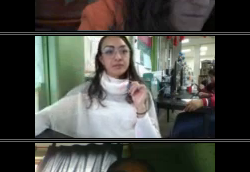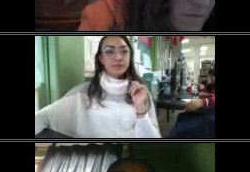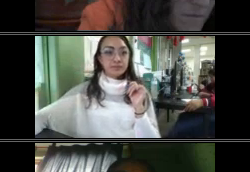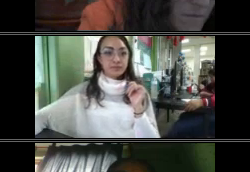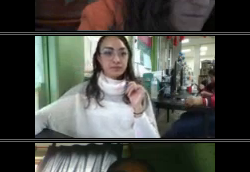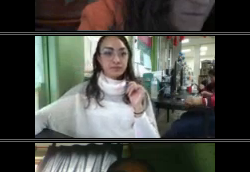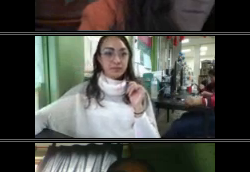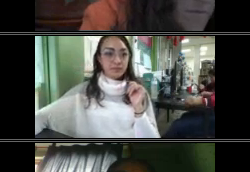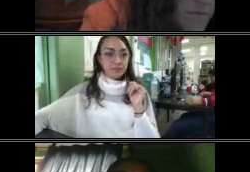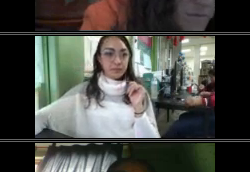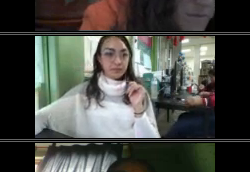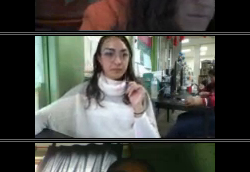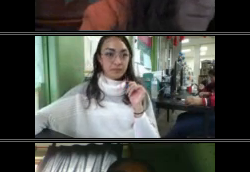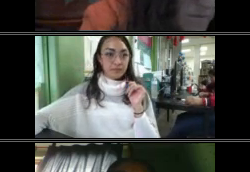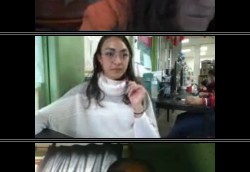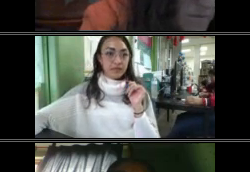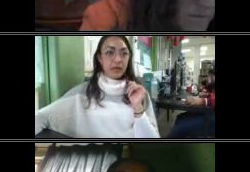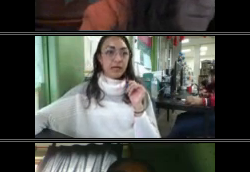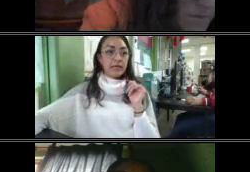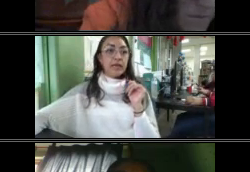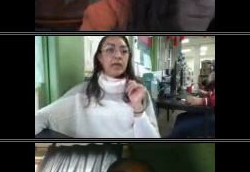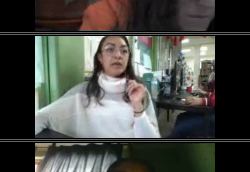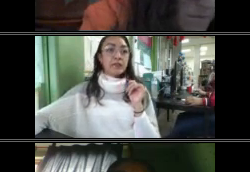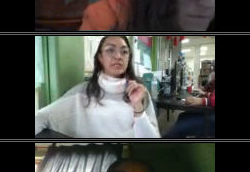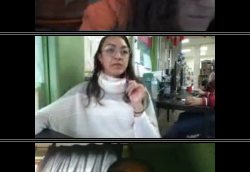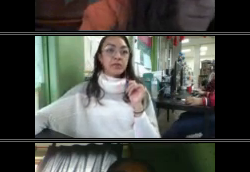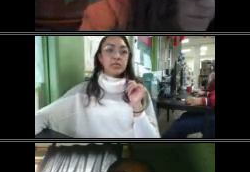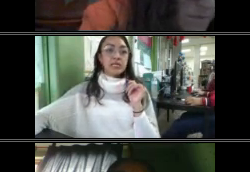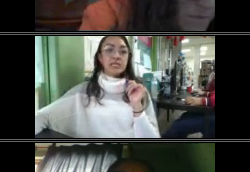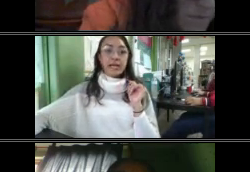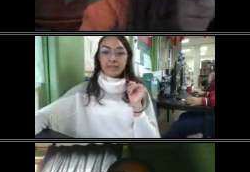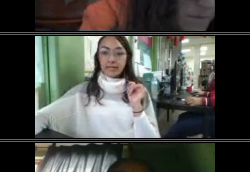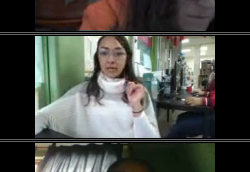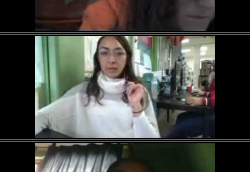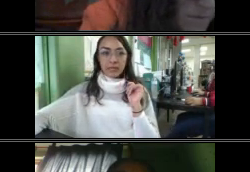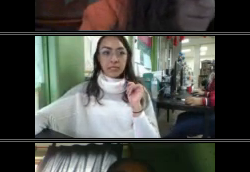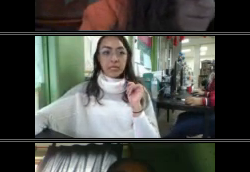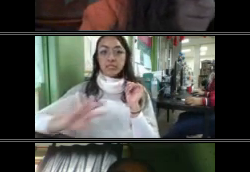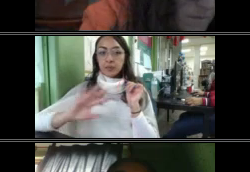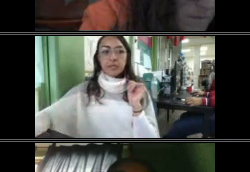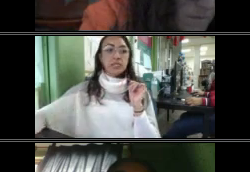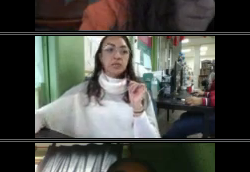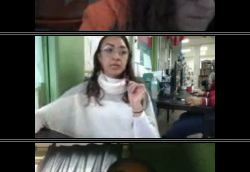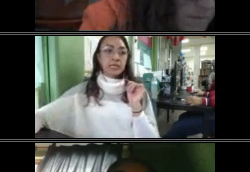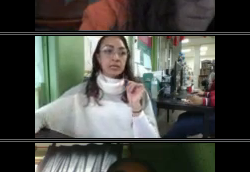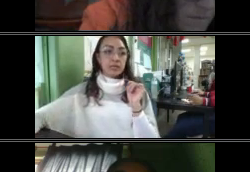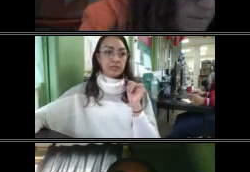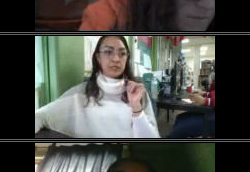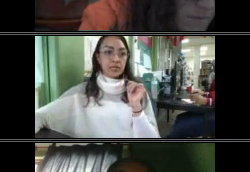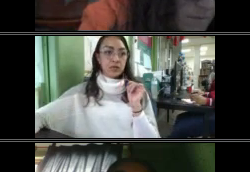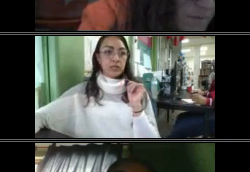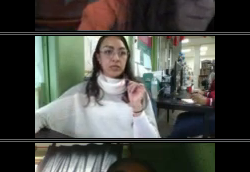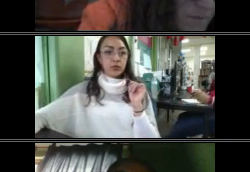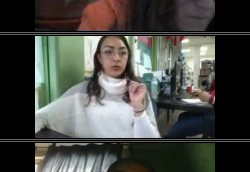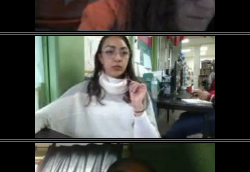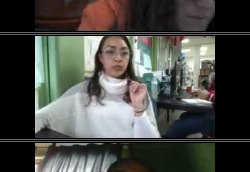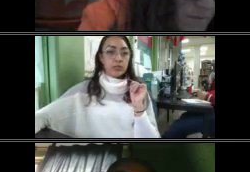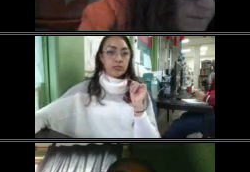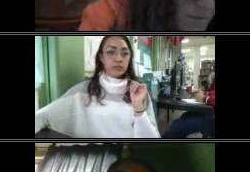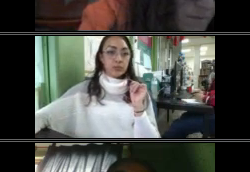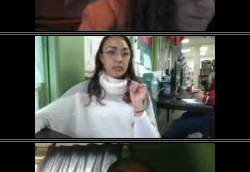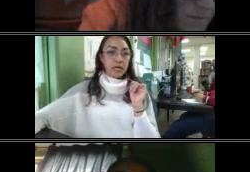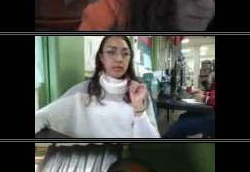voy al foro? Ok, fíjense bien, ustedes entran a la página, se pueden siempre ir refrescando en el